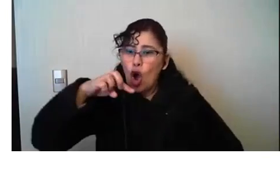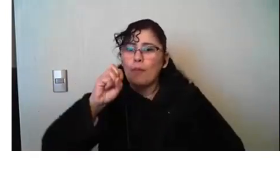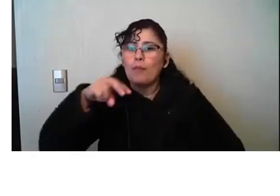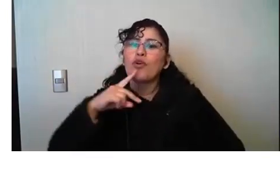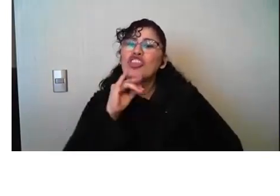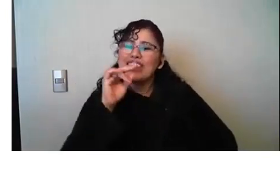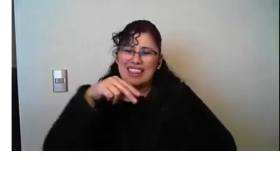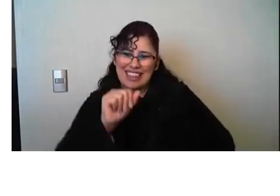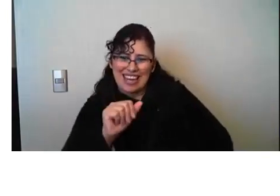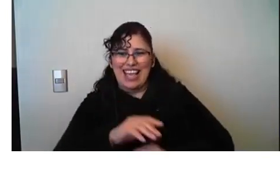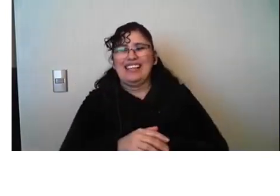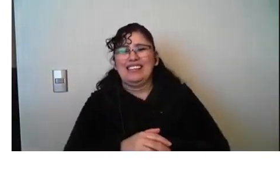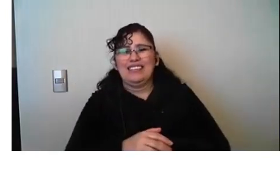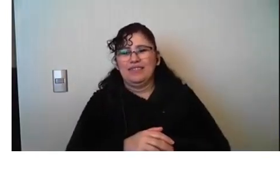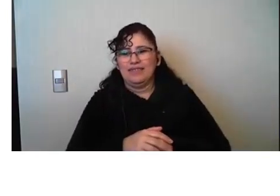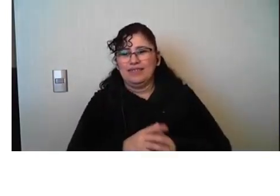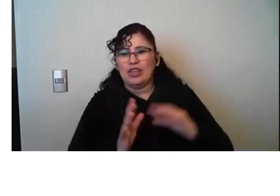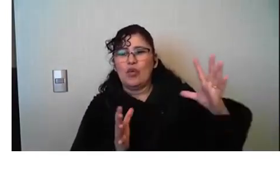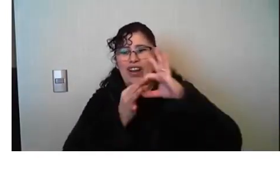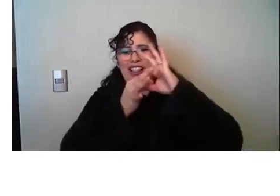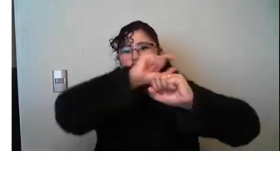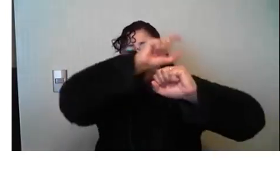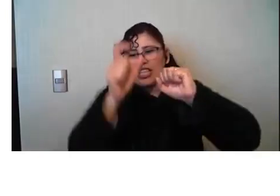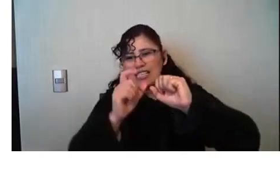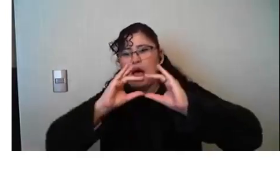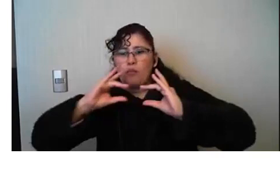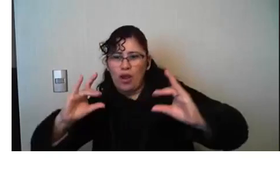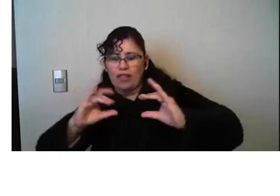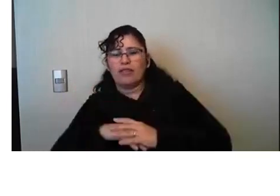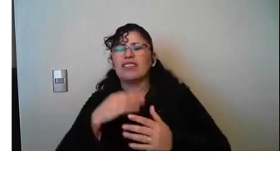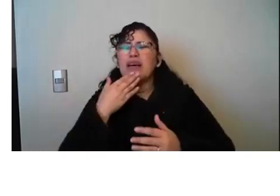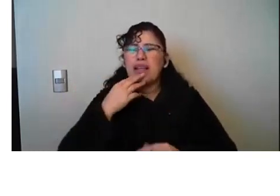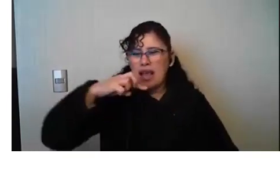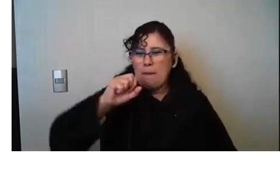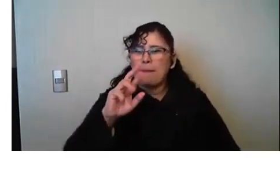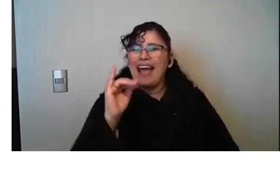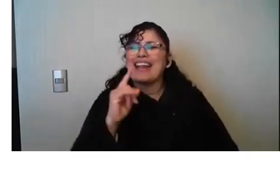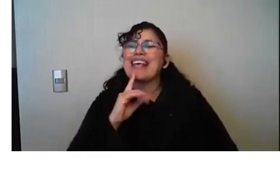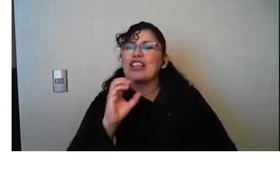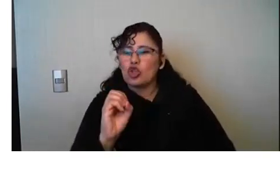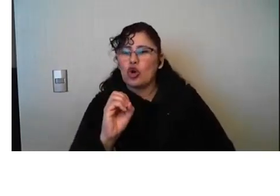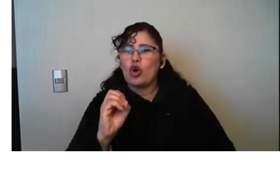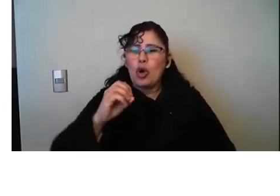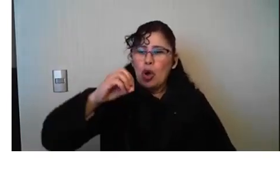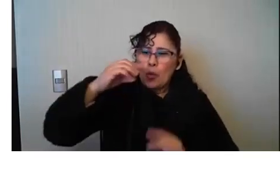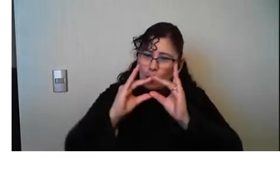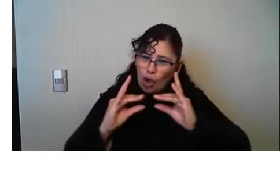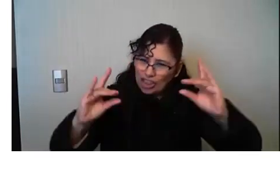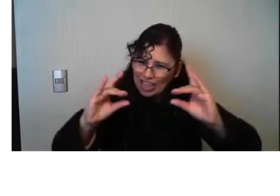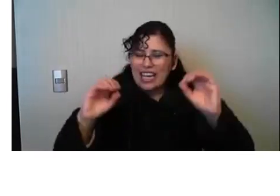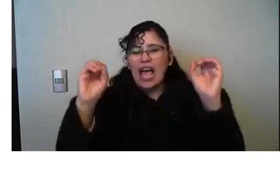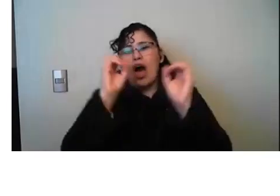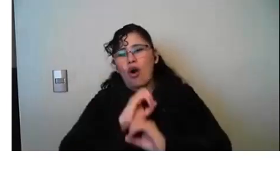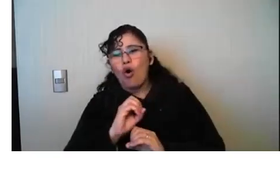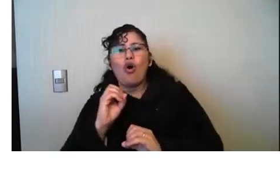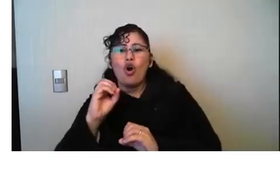Se van a encontrar con el nombre de parietopontinas, occipitopontinas, es decir, es una gran conexión